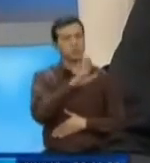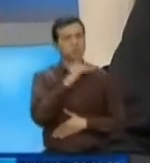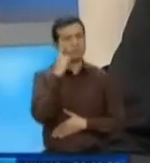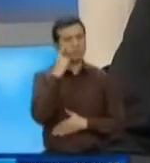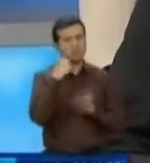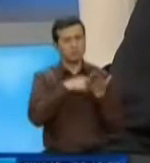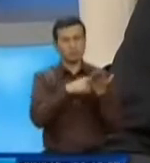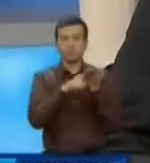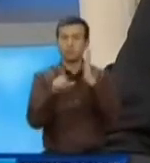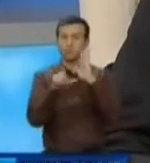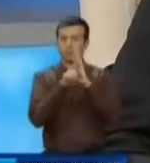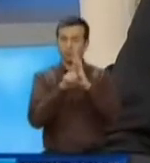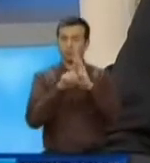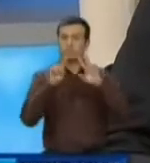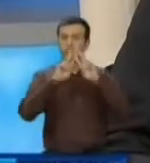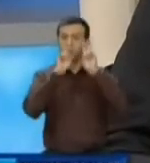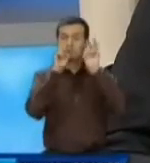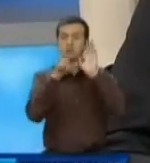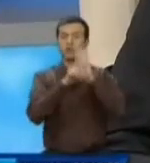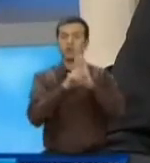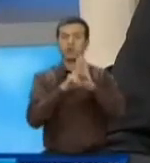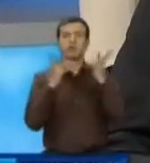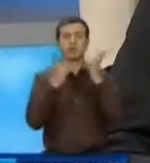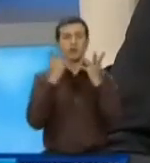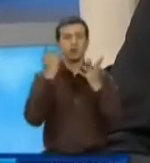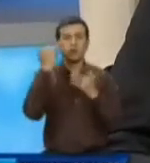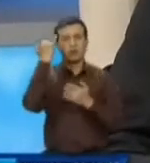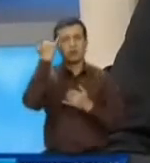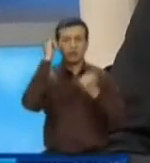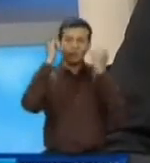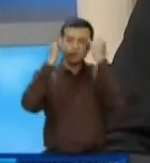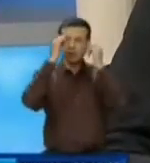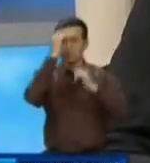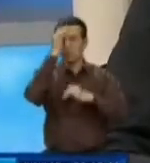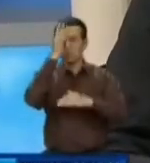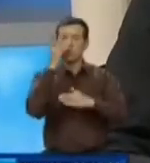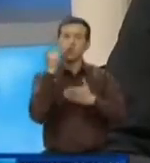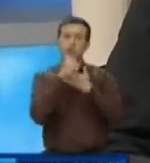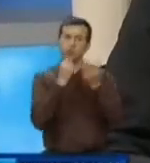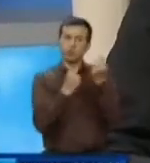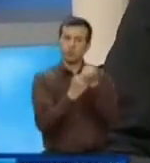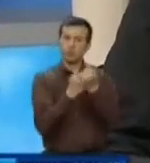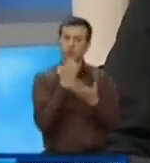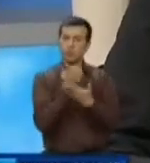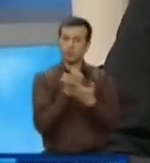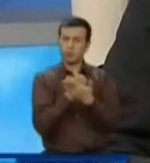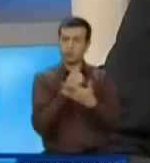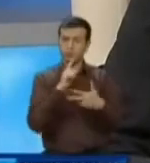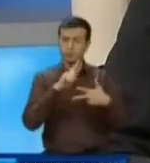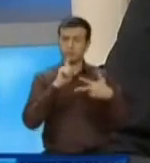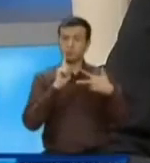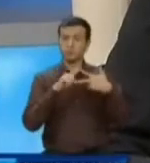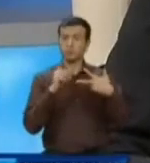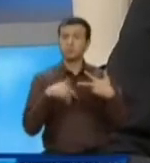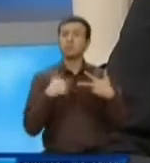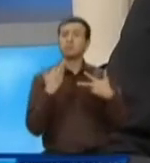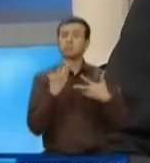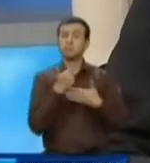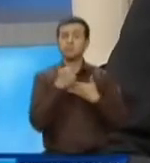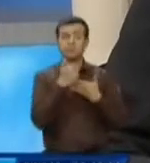este código llamado denominado de ingenios aporta al desarrollo del ecuador y cómo